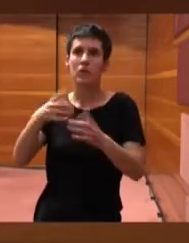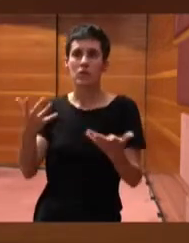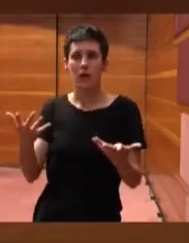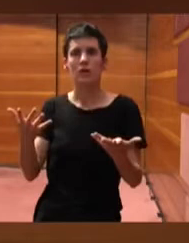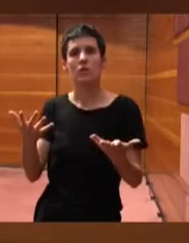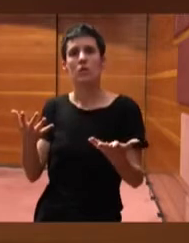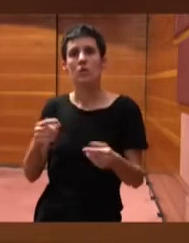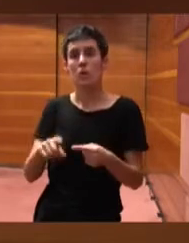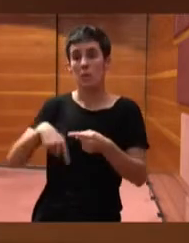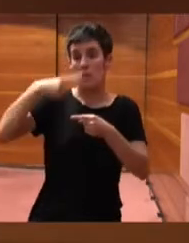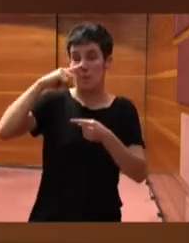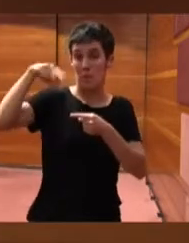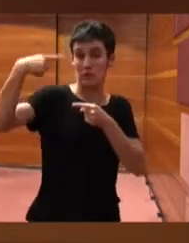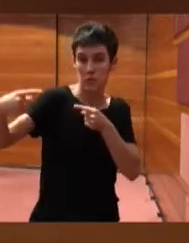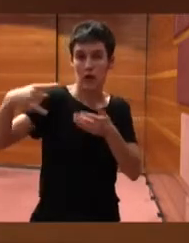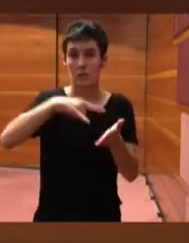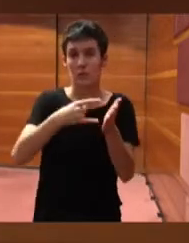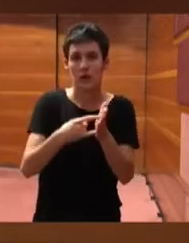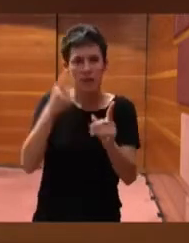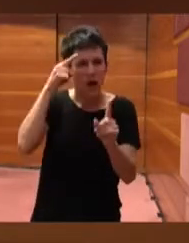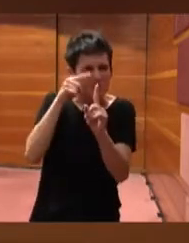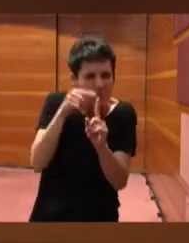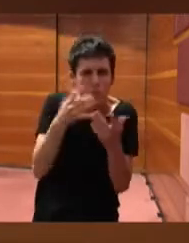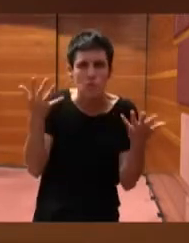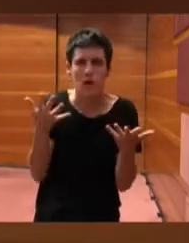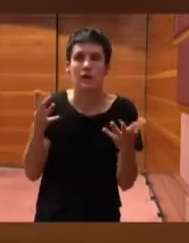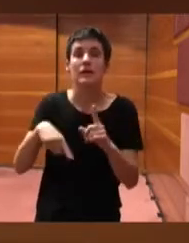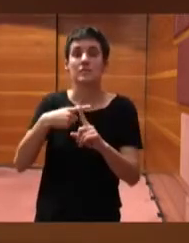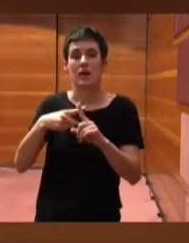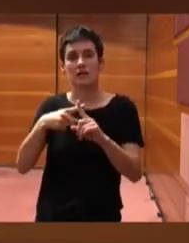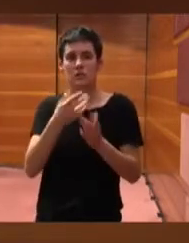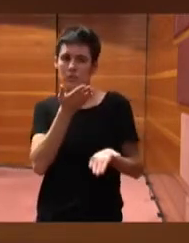la próxima edición y para valorar o evaluar